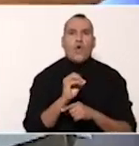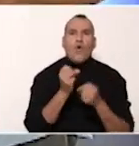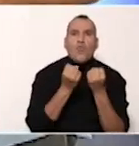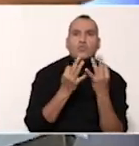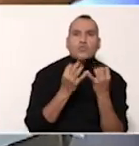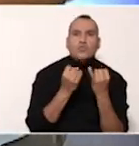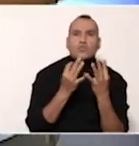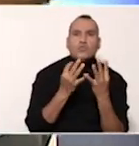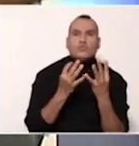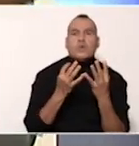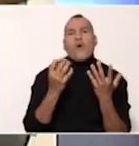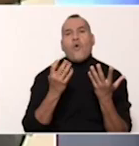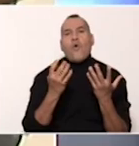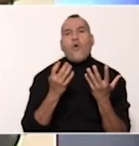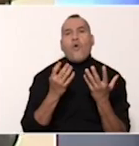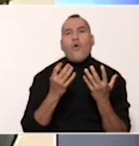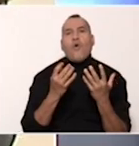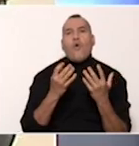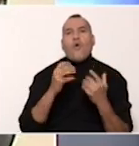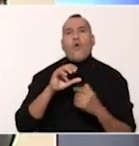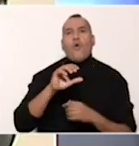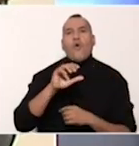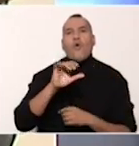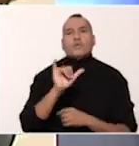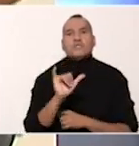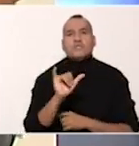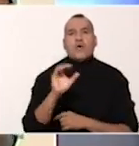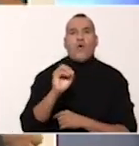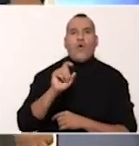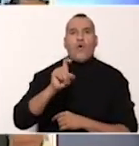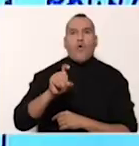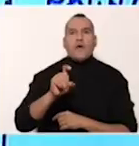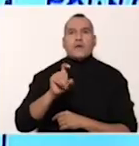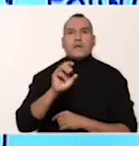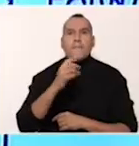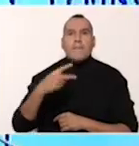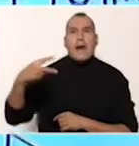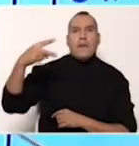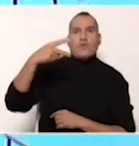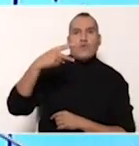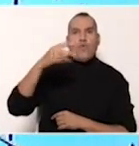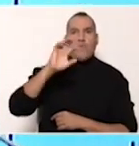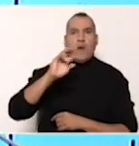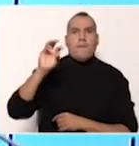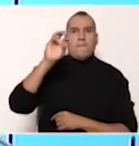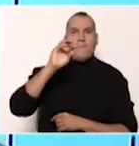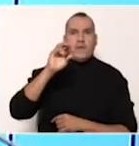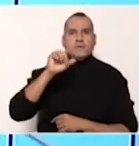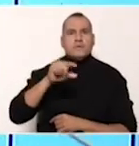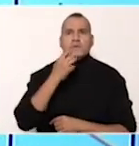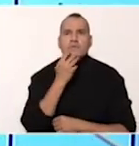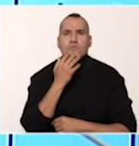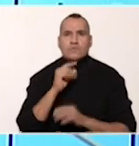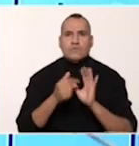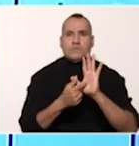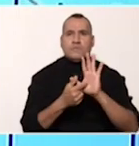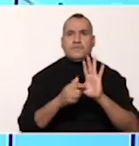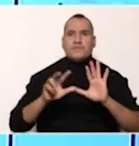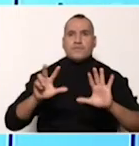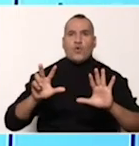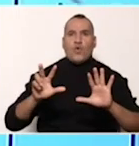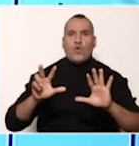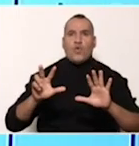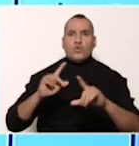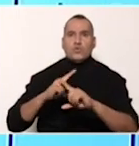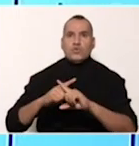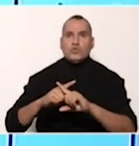una letra llamada variable con su respectivo exponente. Un ejemplo de término lo tenemos aquí, 8x